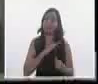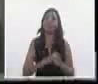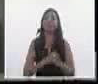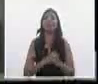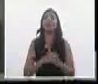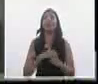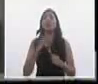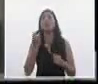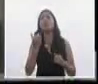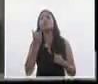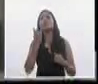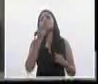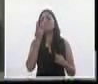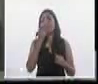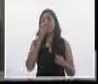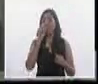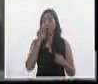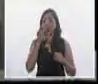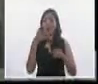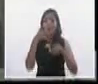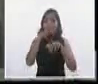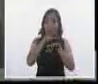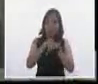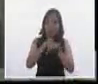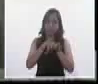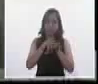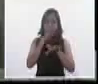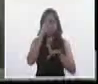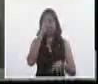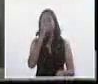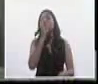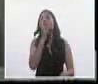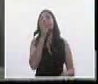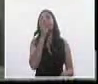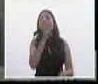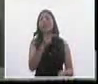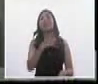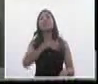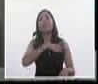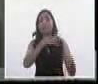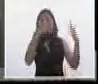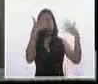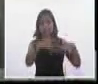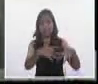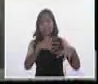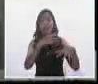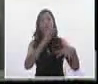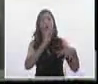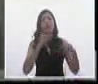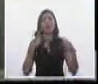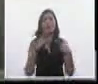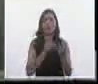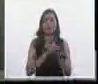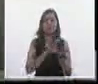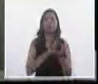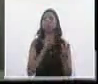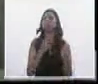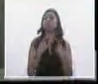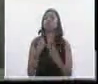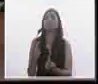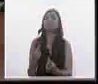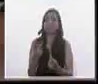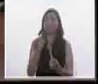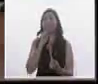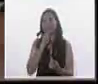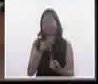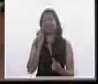sin excepción alguna y respecto a la inclusión creo que tan solo es una palabra porque hay empresas que si te ven con alguna discapacidad no te dan trabajo justo de